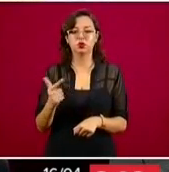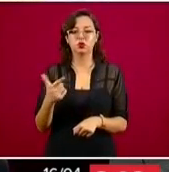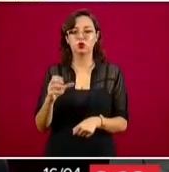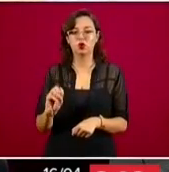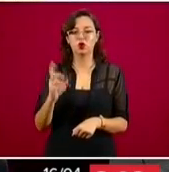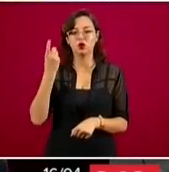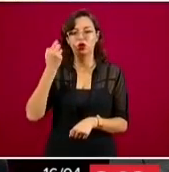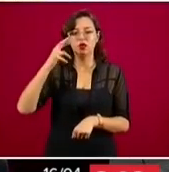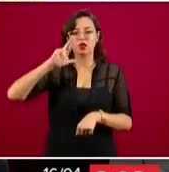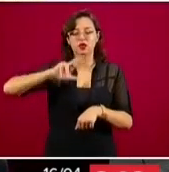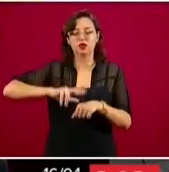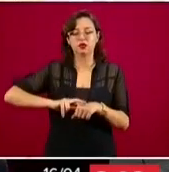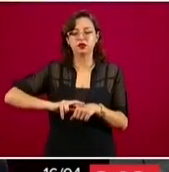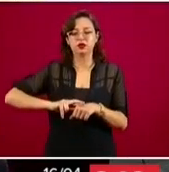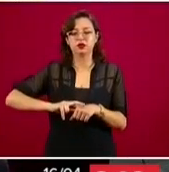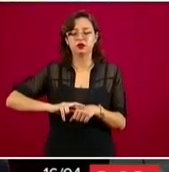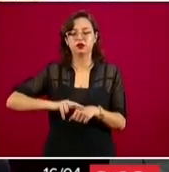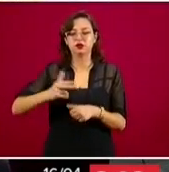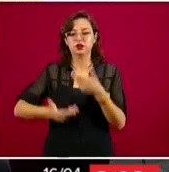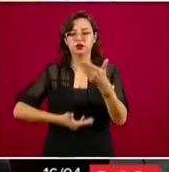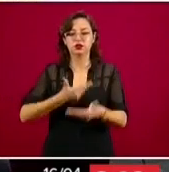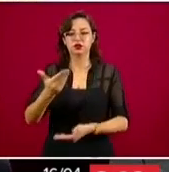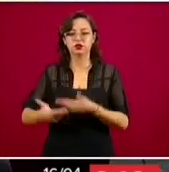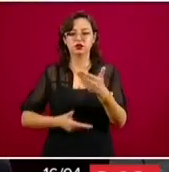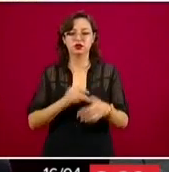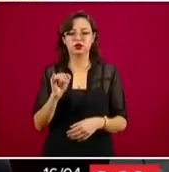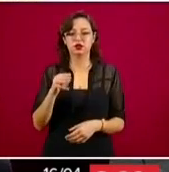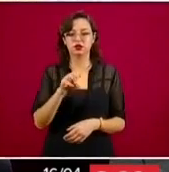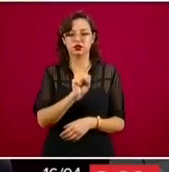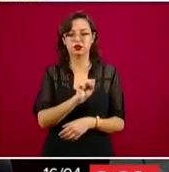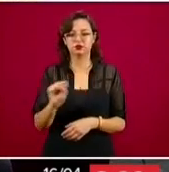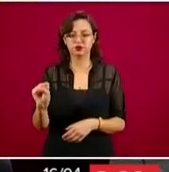de prestaciones médicas del